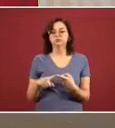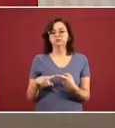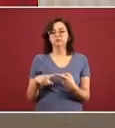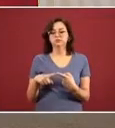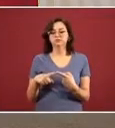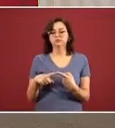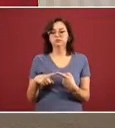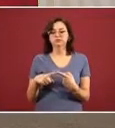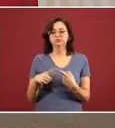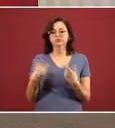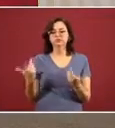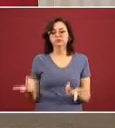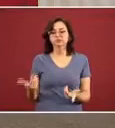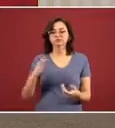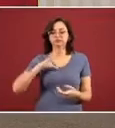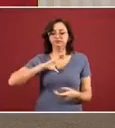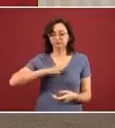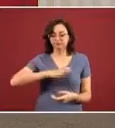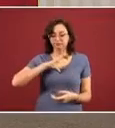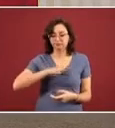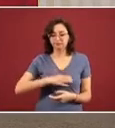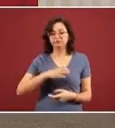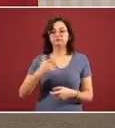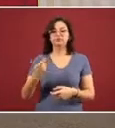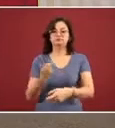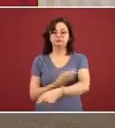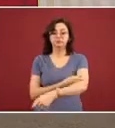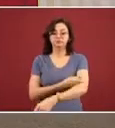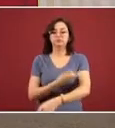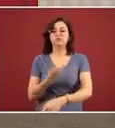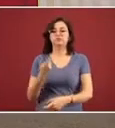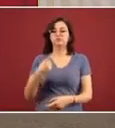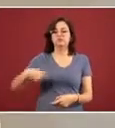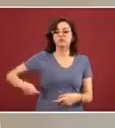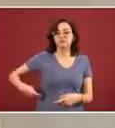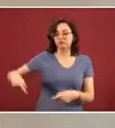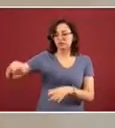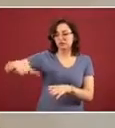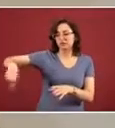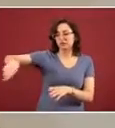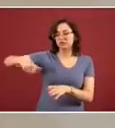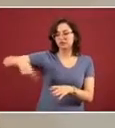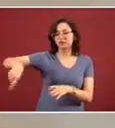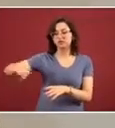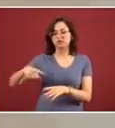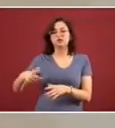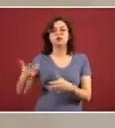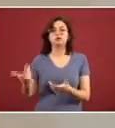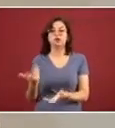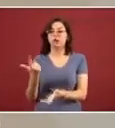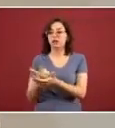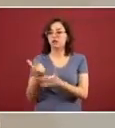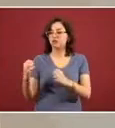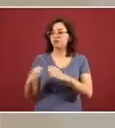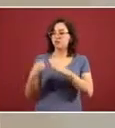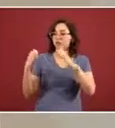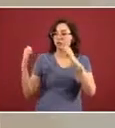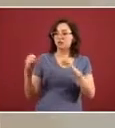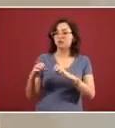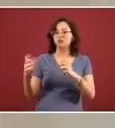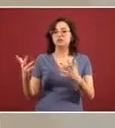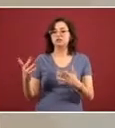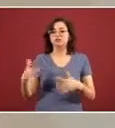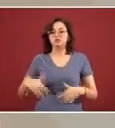consulta externa oncológica, la quimioterapia, hemodiálisis, urgencias para procesos agudos, tales como